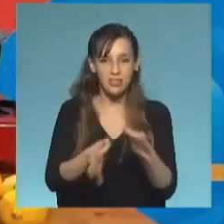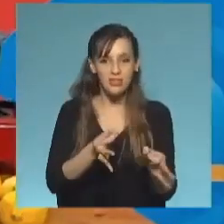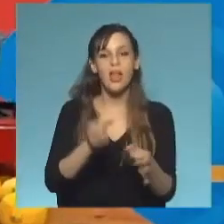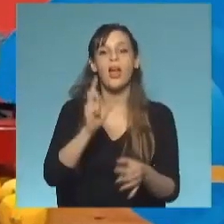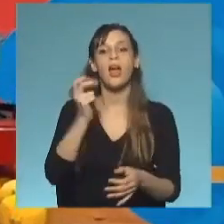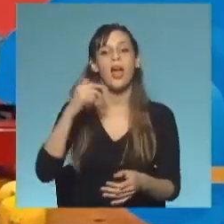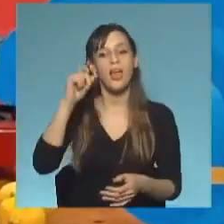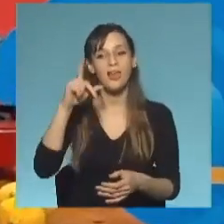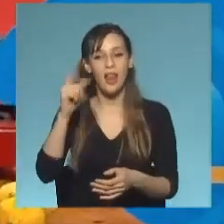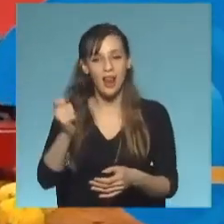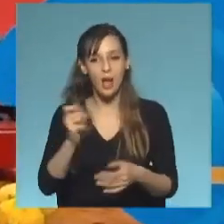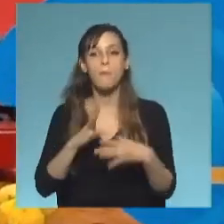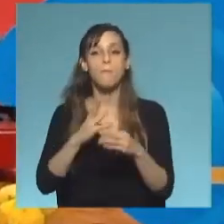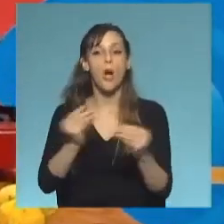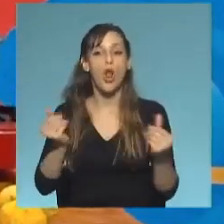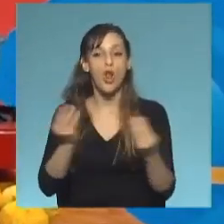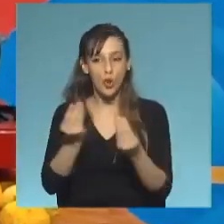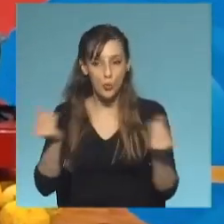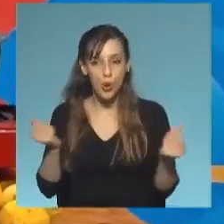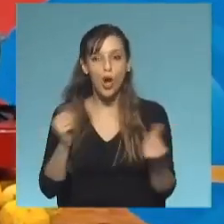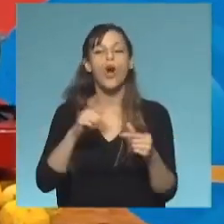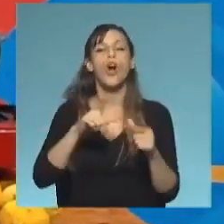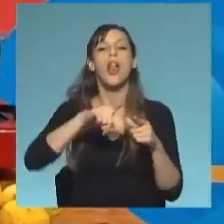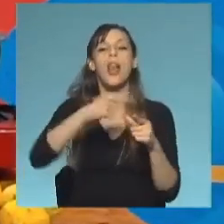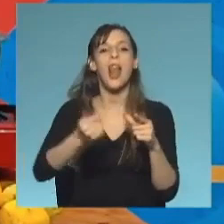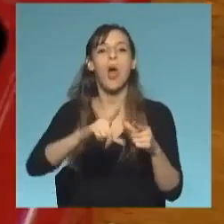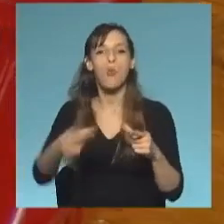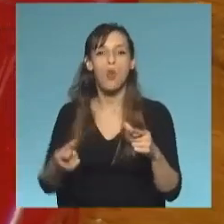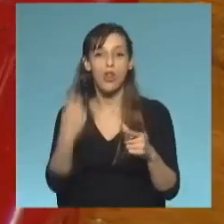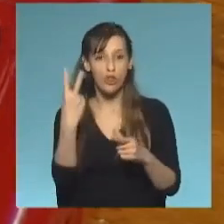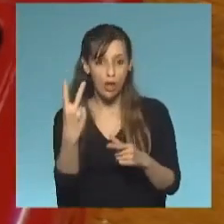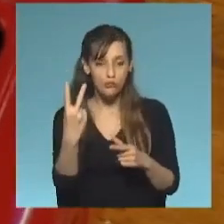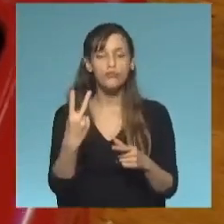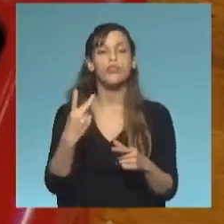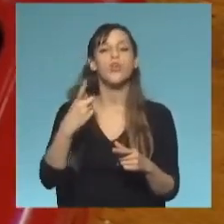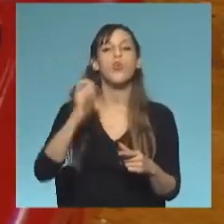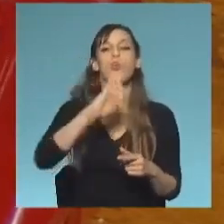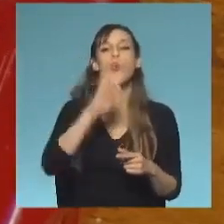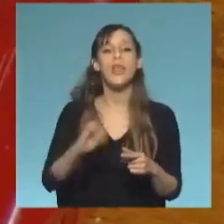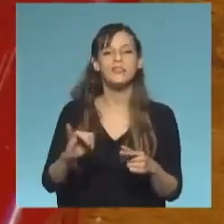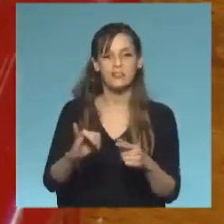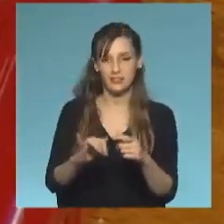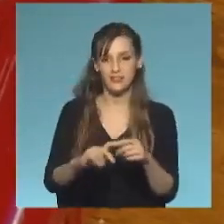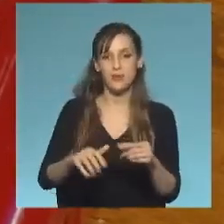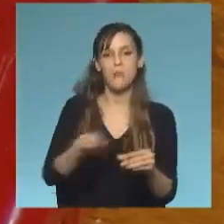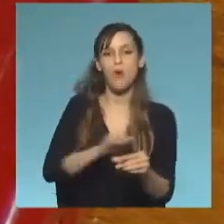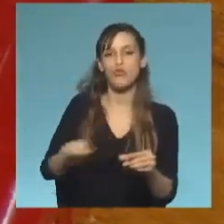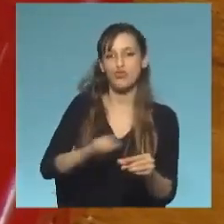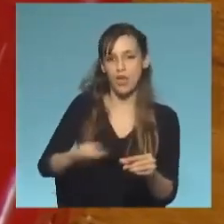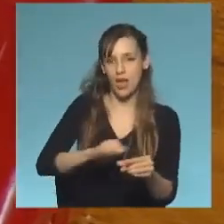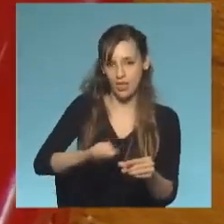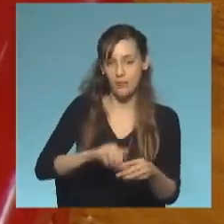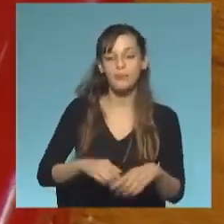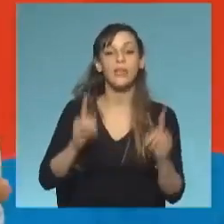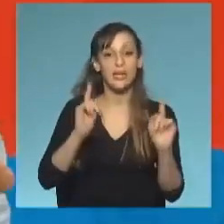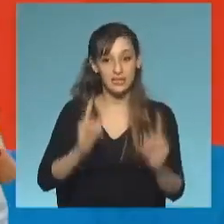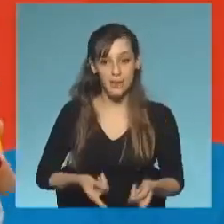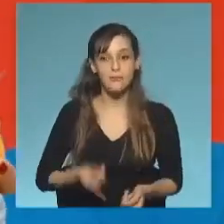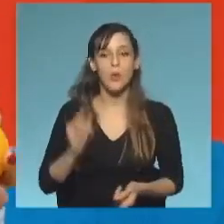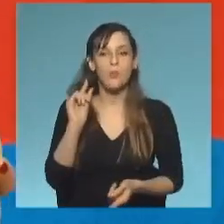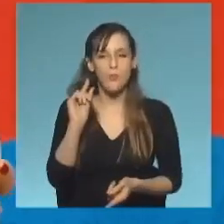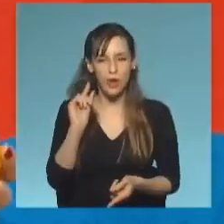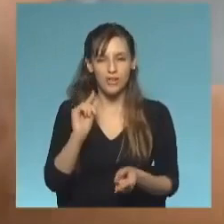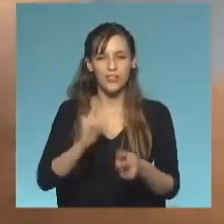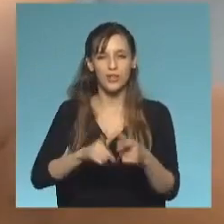polvo, laurel y nuez moscada rallada en el momento. Y también le vamos a poner unas cáscaras. En